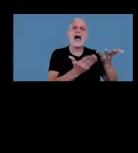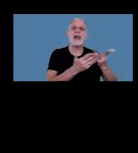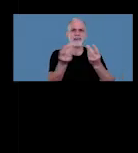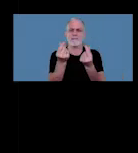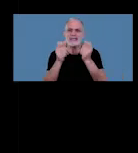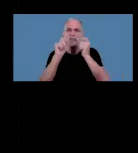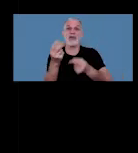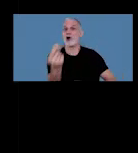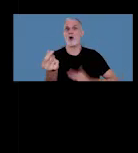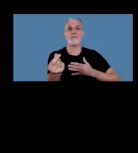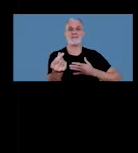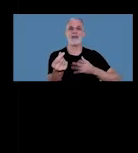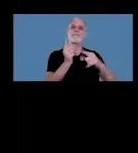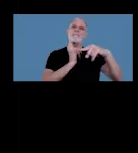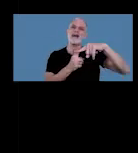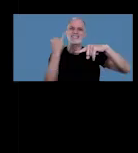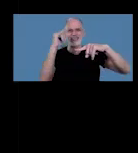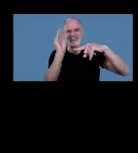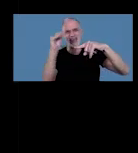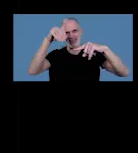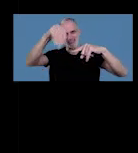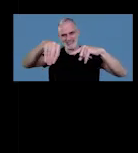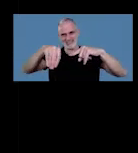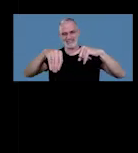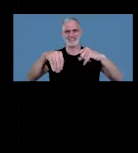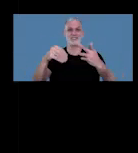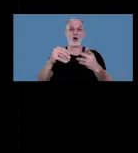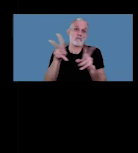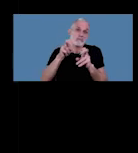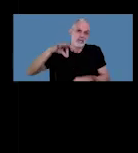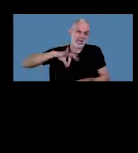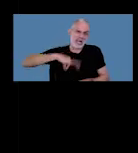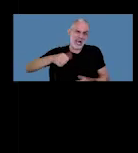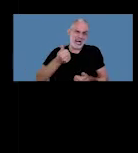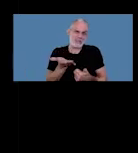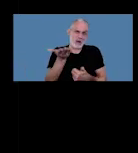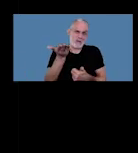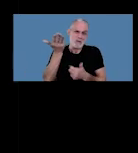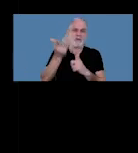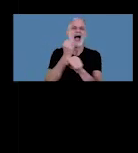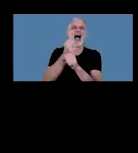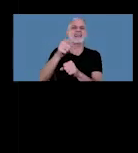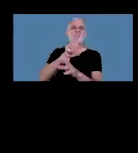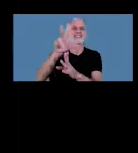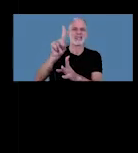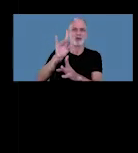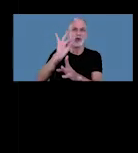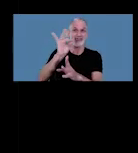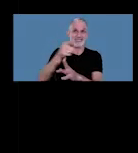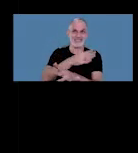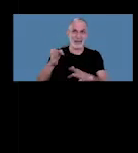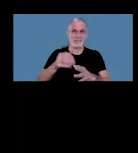de adquisición más los intereses o utilidades que se hubieran devengado hasta ese 31 de